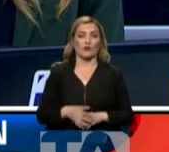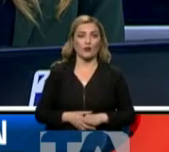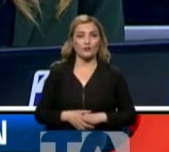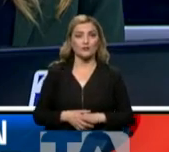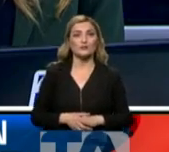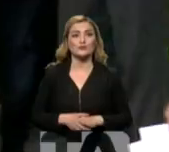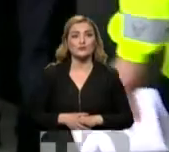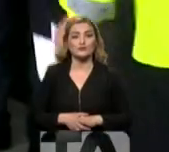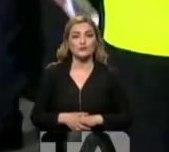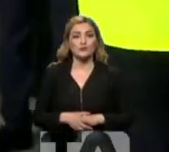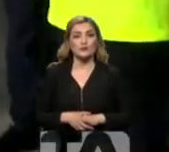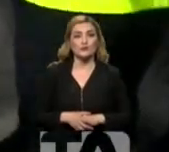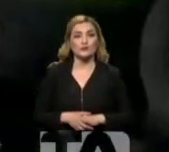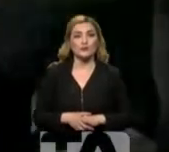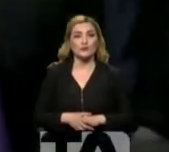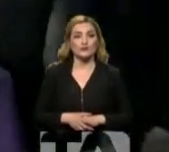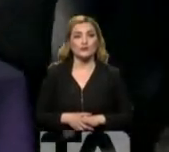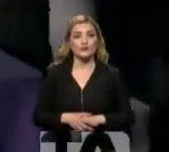horas.